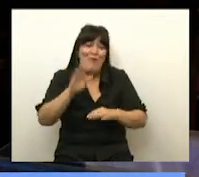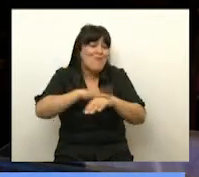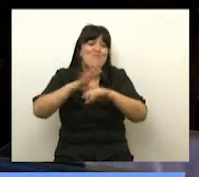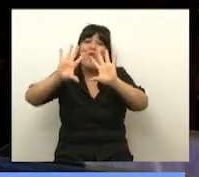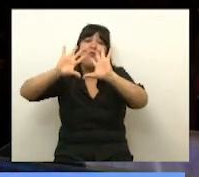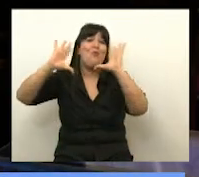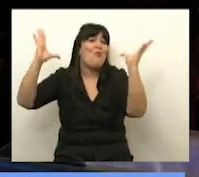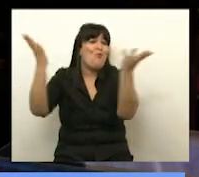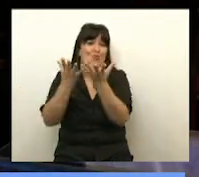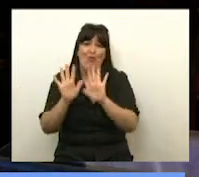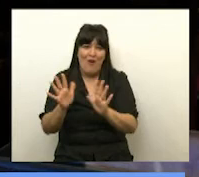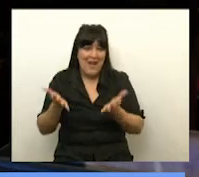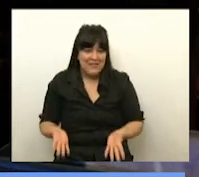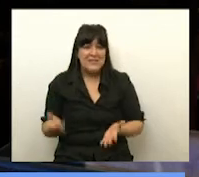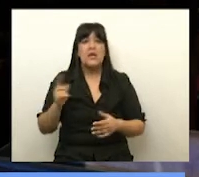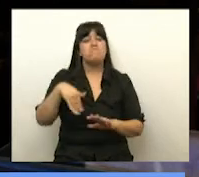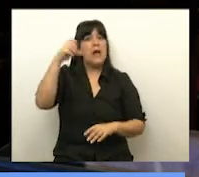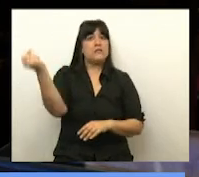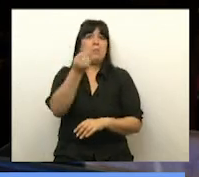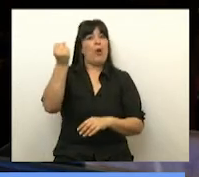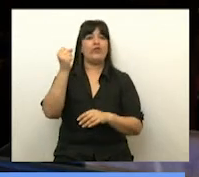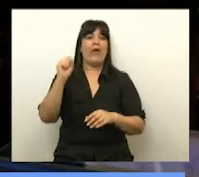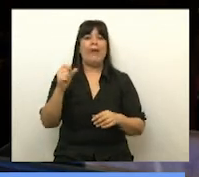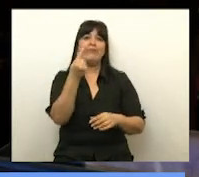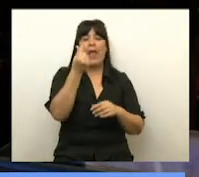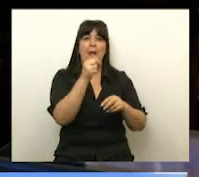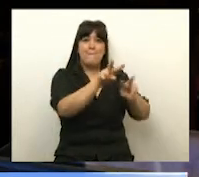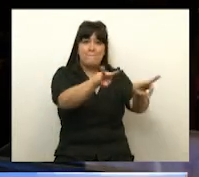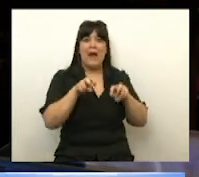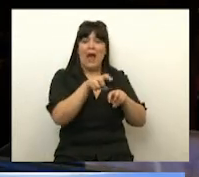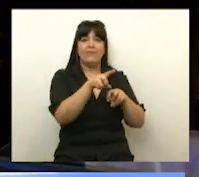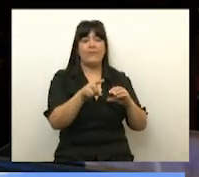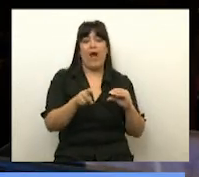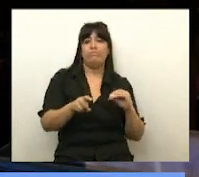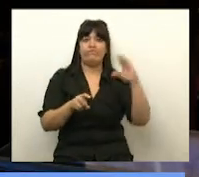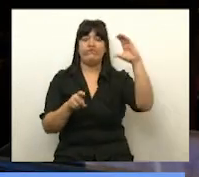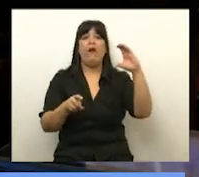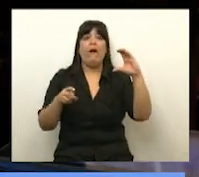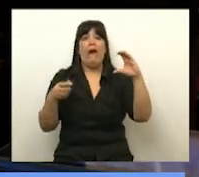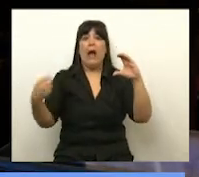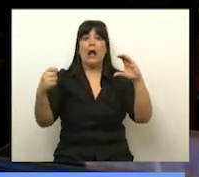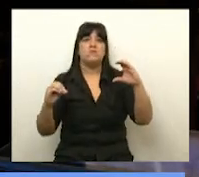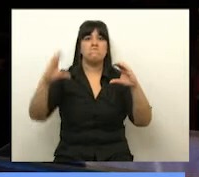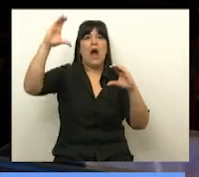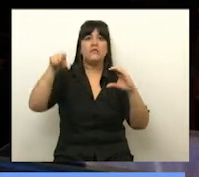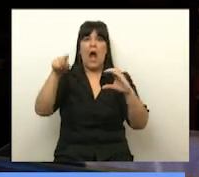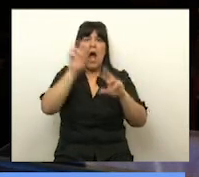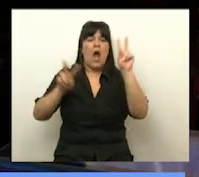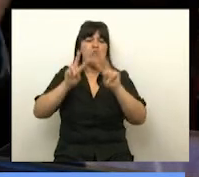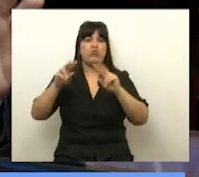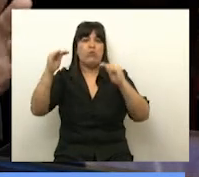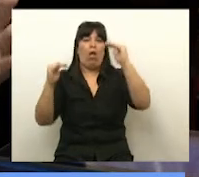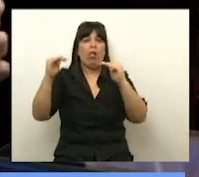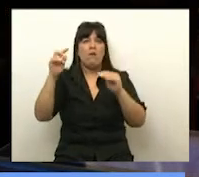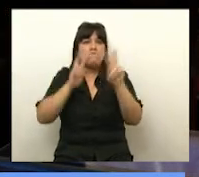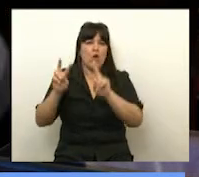donde importa mucho más el déficit fiscal y no el déficit social. Hemos repetido déficit fiscal durante toda